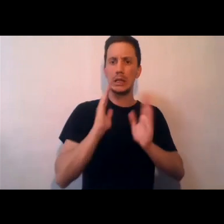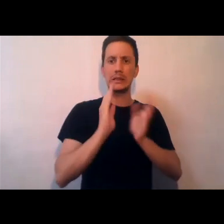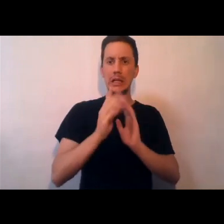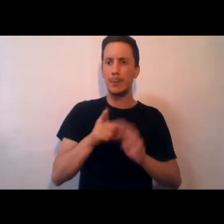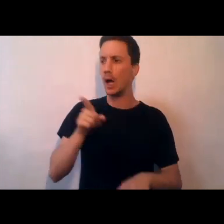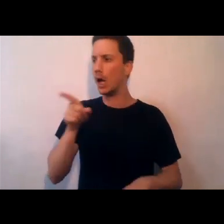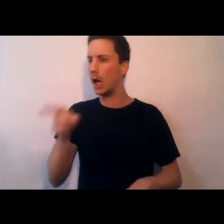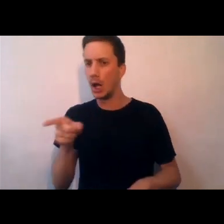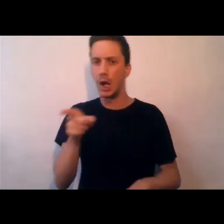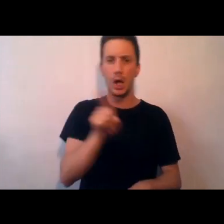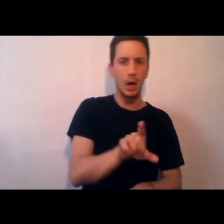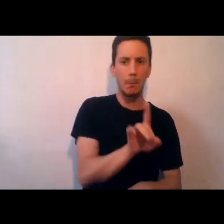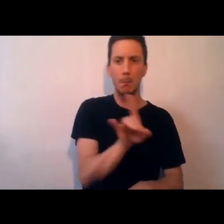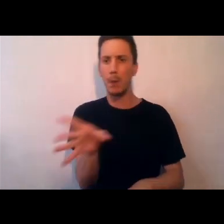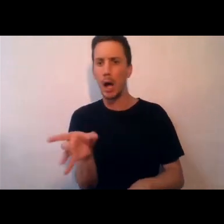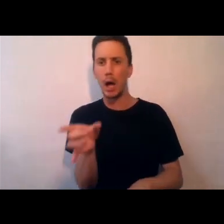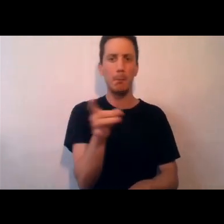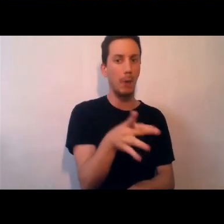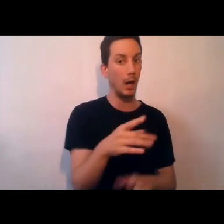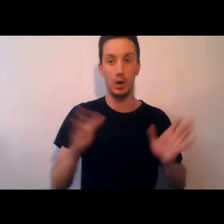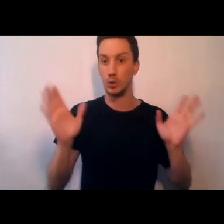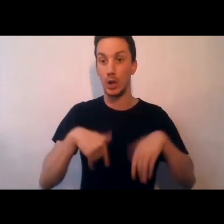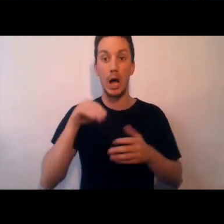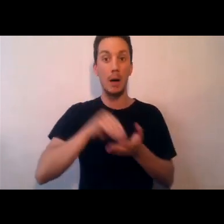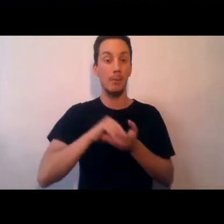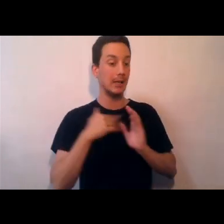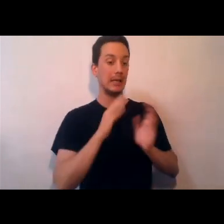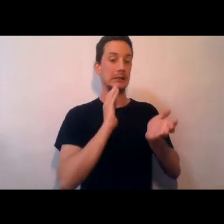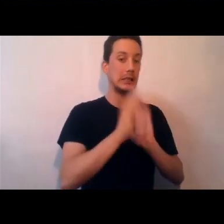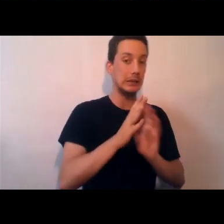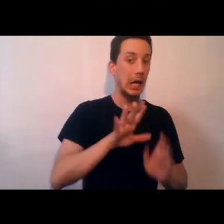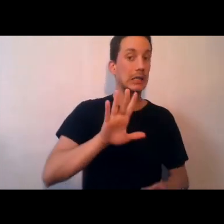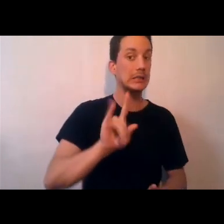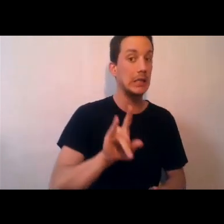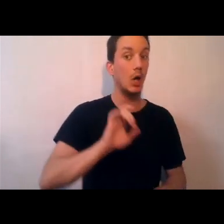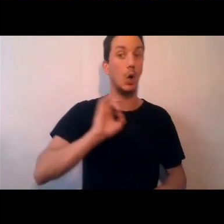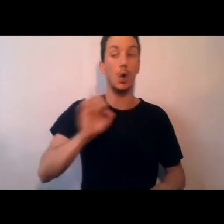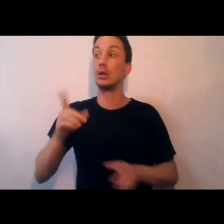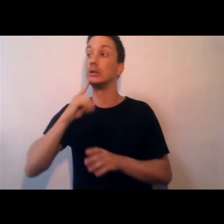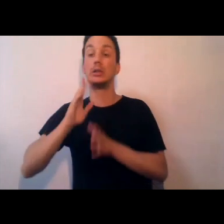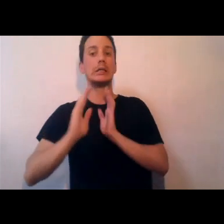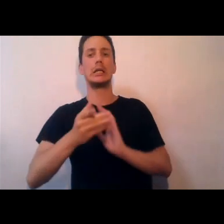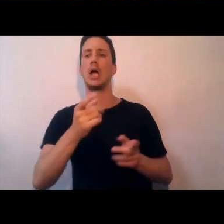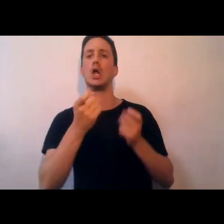Entonces, es esto, ¿tratamos o no tratamos los moluscos? En este artículo, por ejemplo,